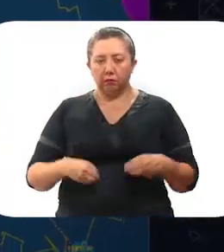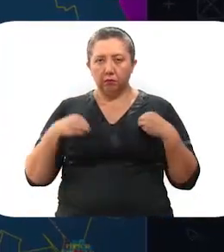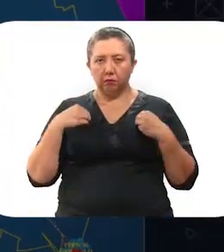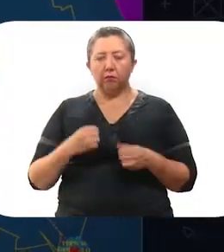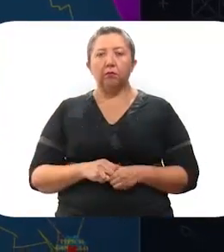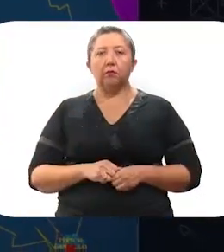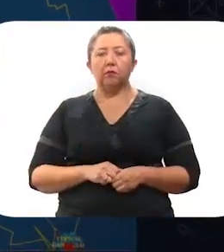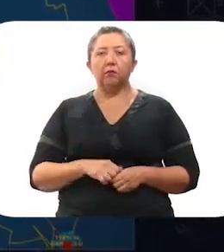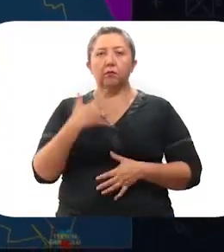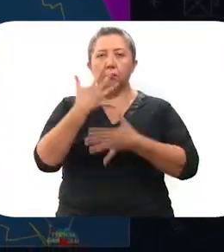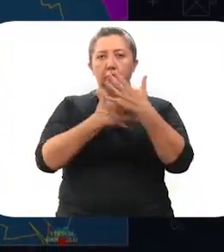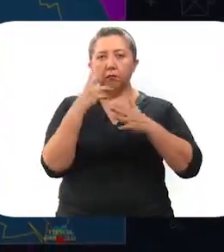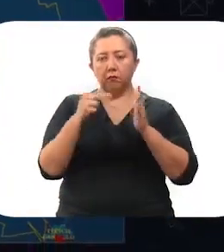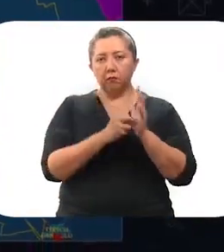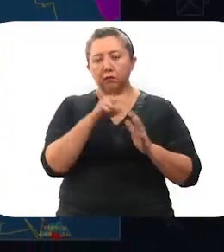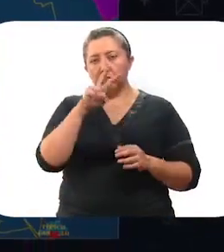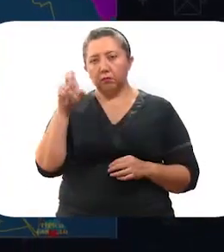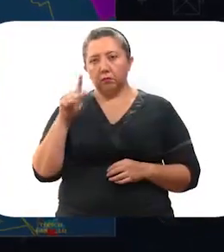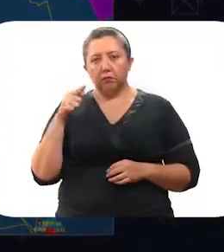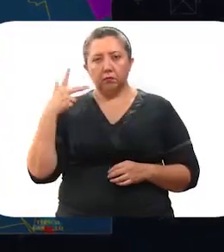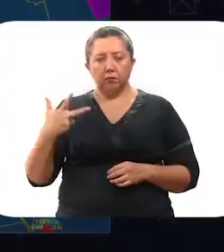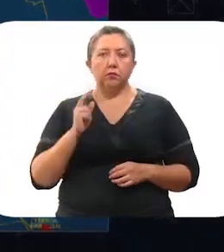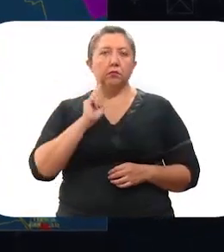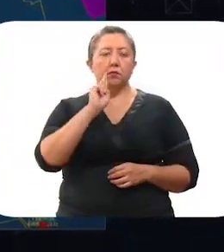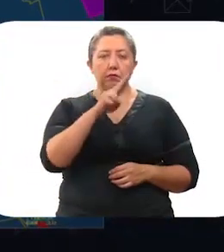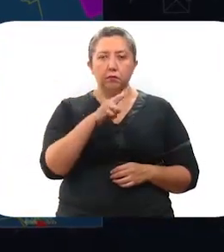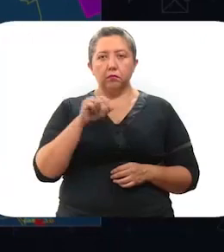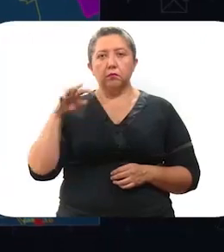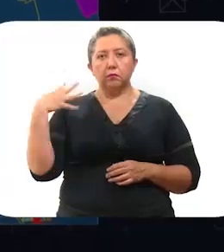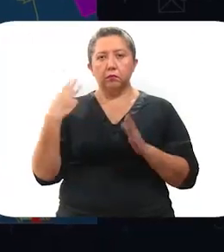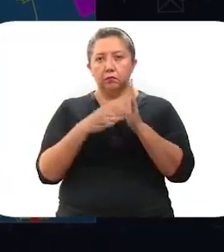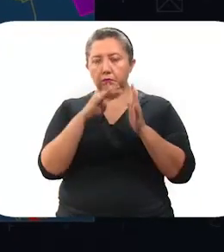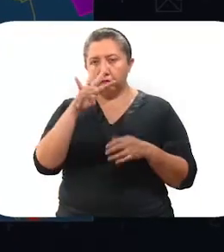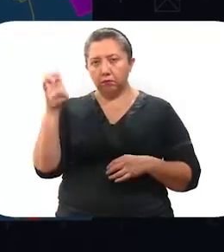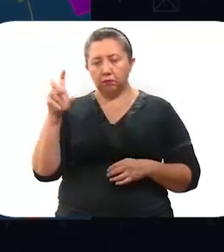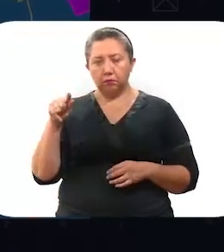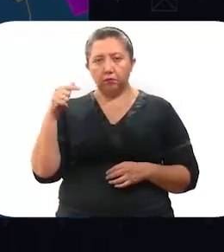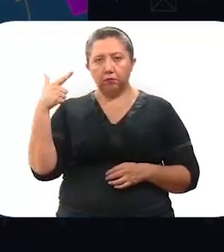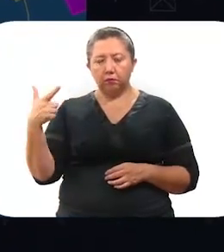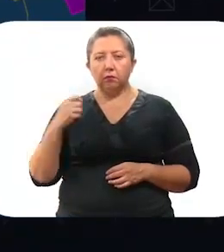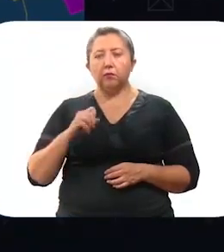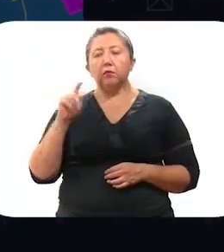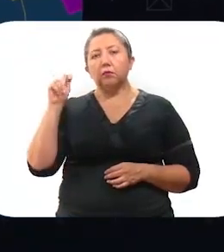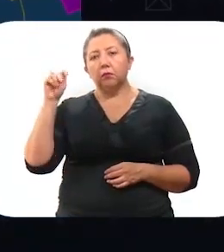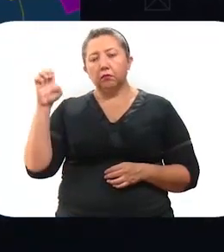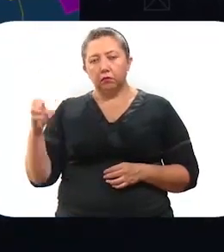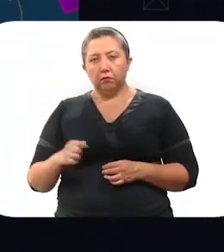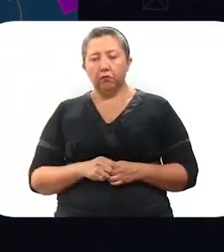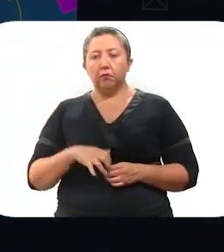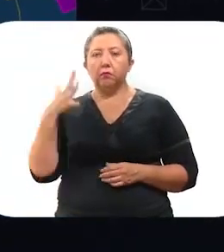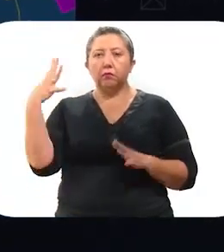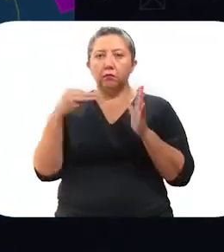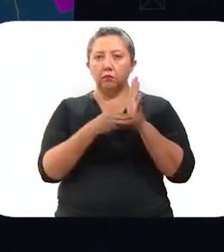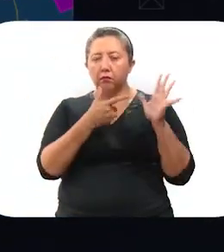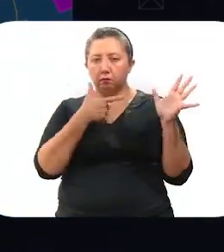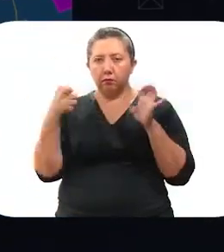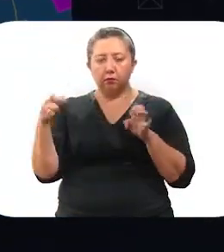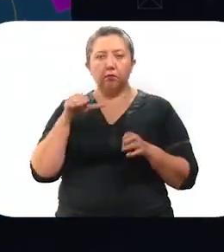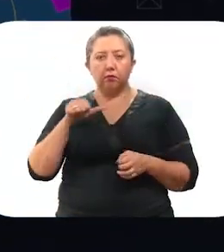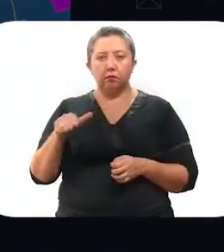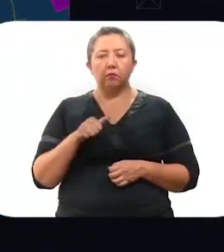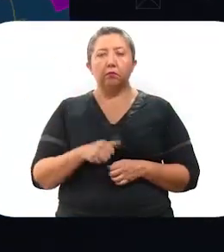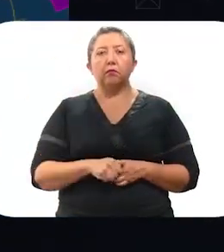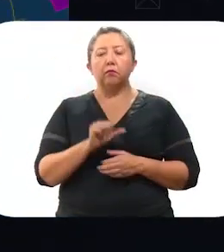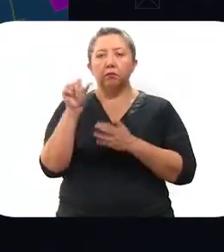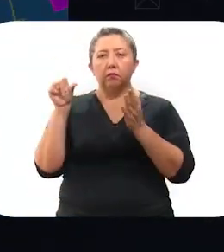que viven 15.278 en la zona norte, 14.477 en la zona oriente, 5.716